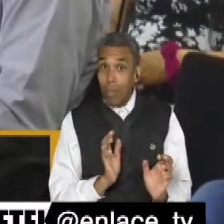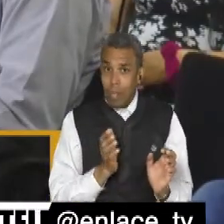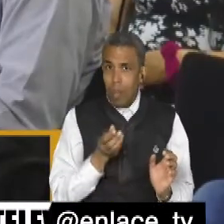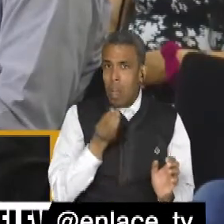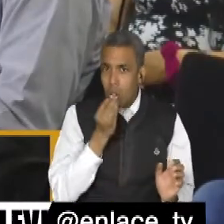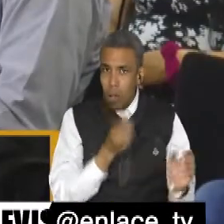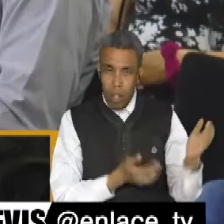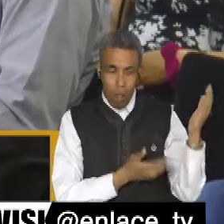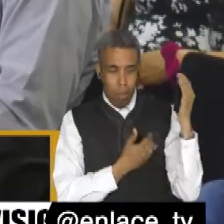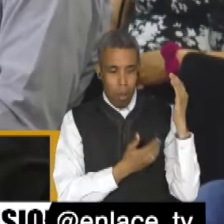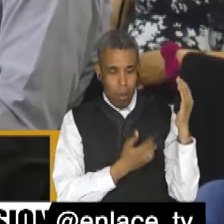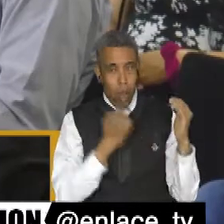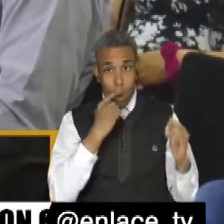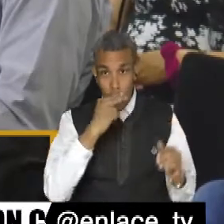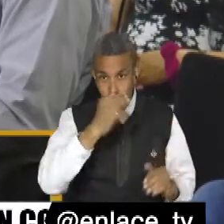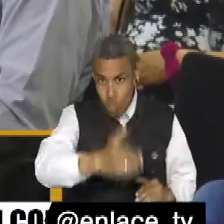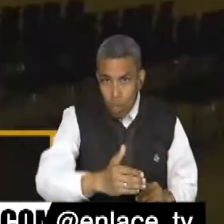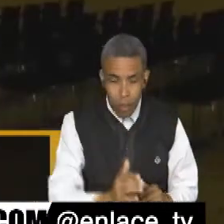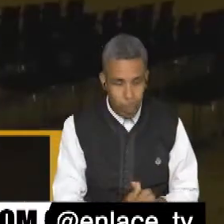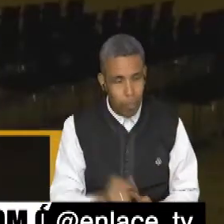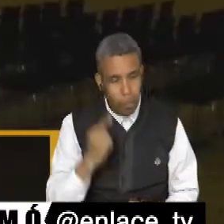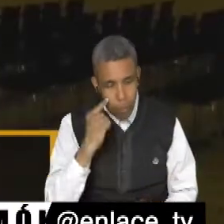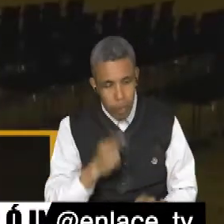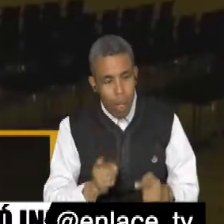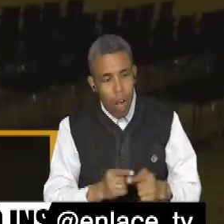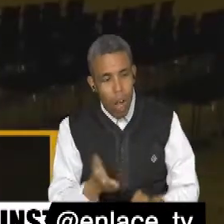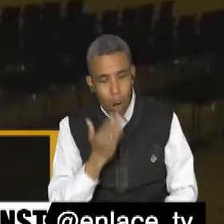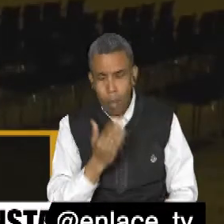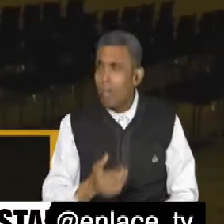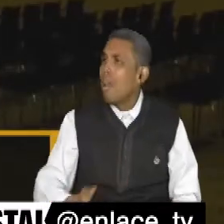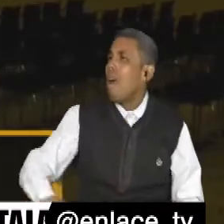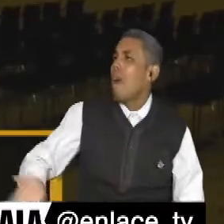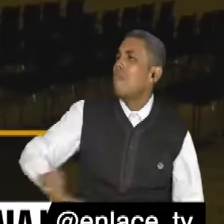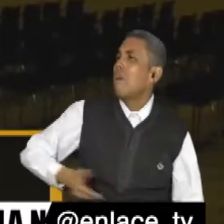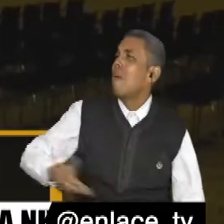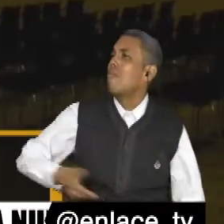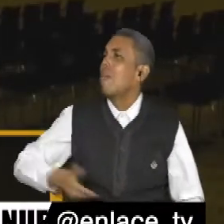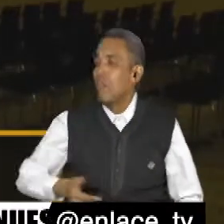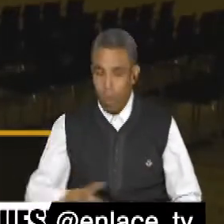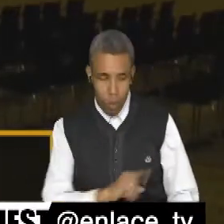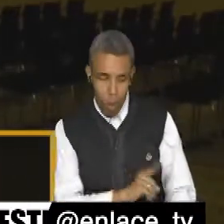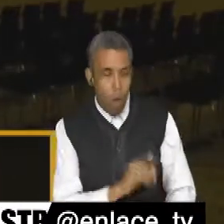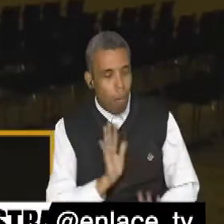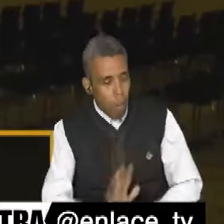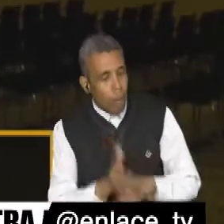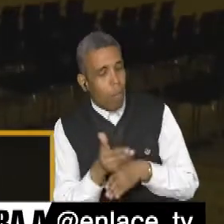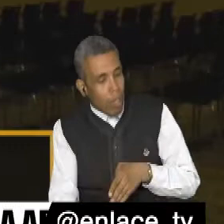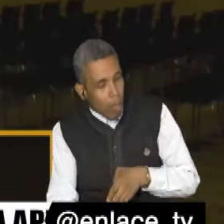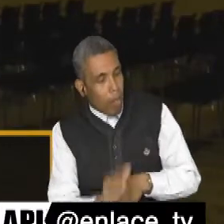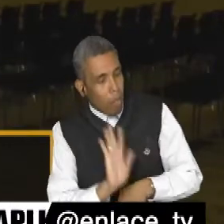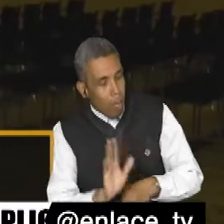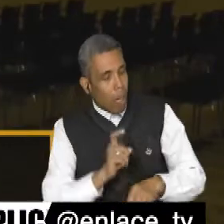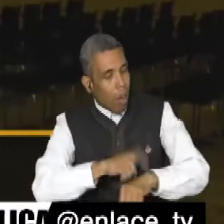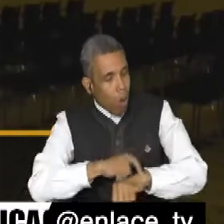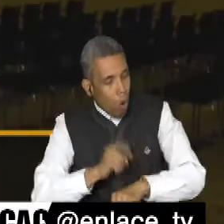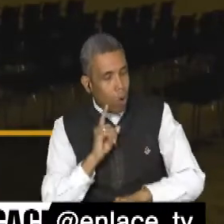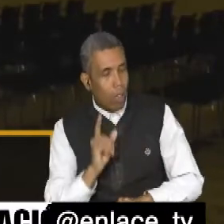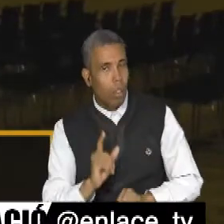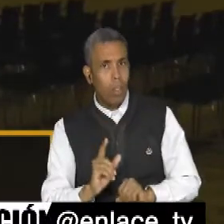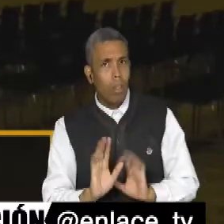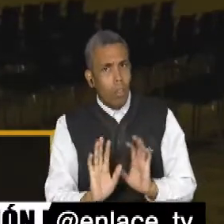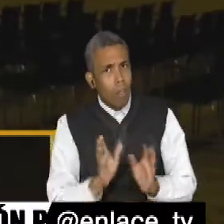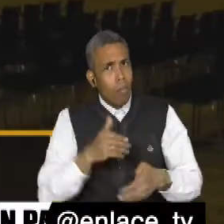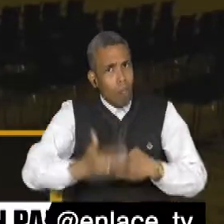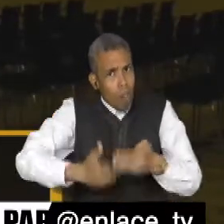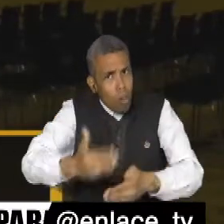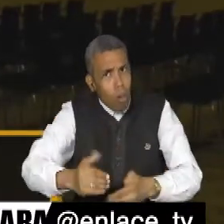hora, que ellos sepan cuáles son las horas de comida, que después de la comida viene el baño, después del desayuno. Bueno, como cada quien se quiera